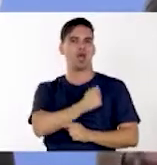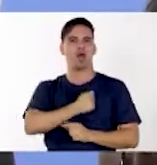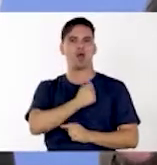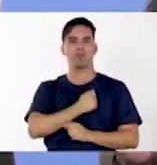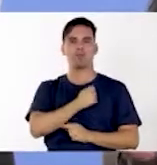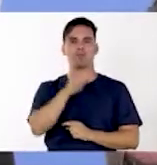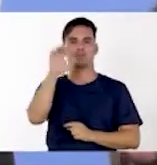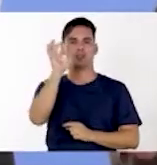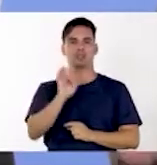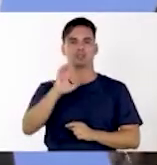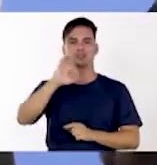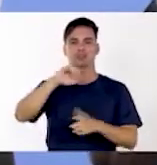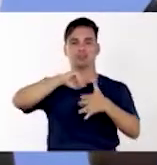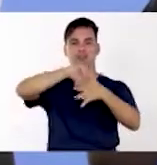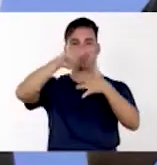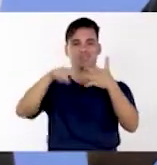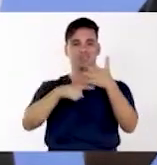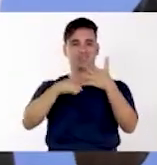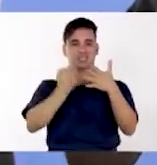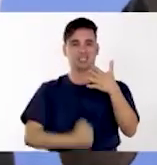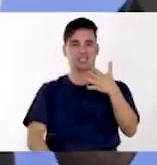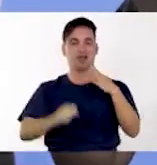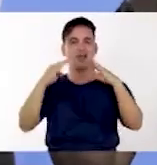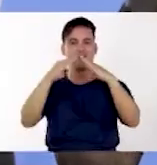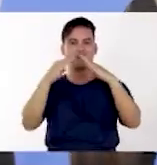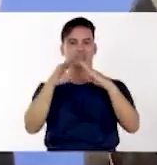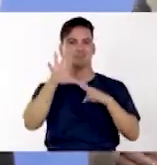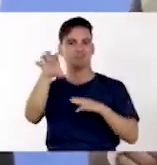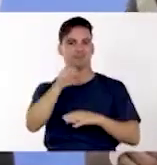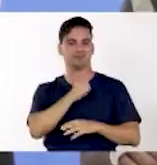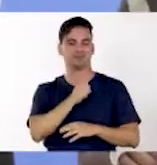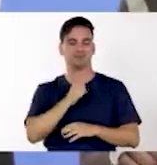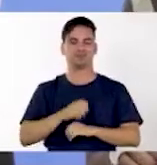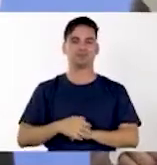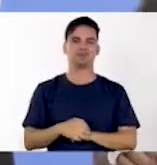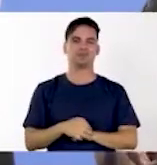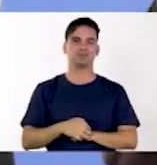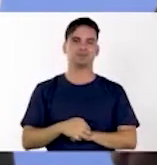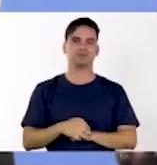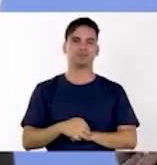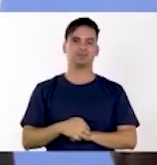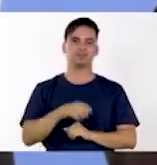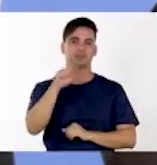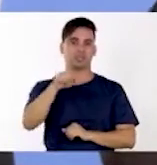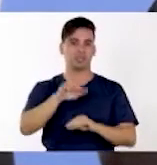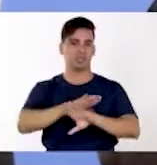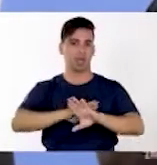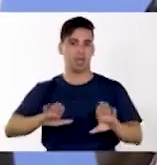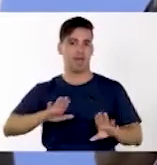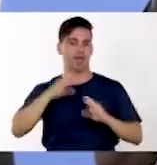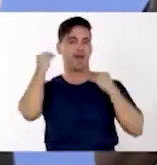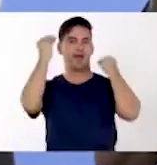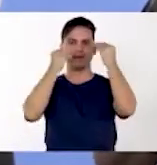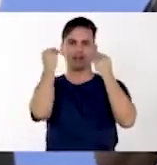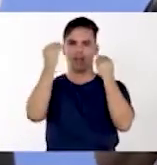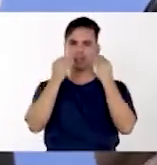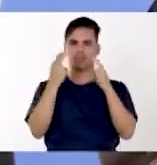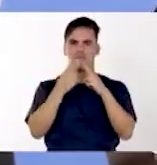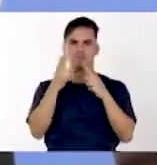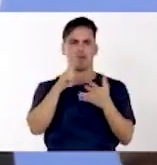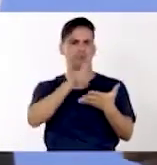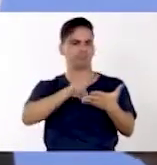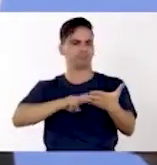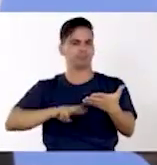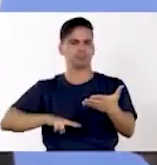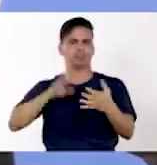Bien, con esto ya les dejo abierto el panorama para su lectura. Lectura